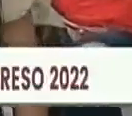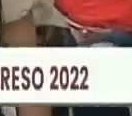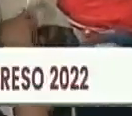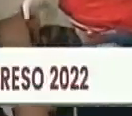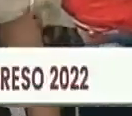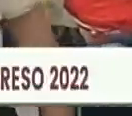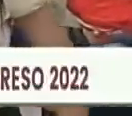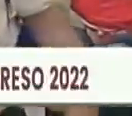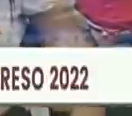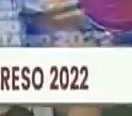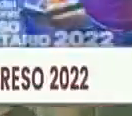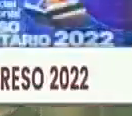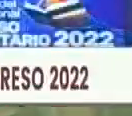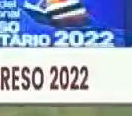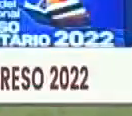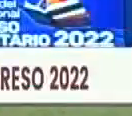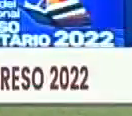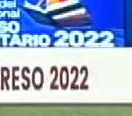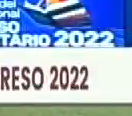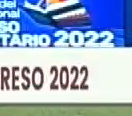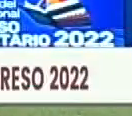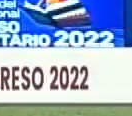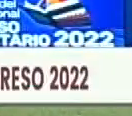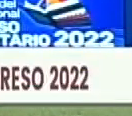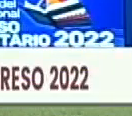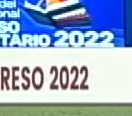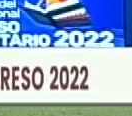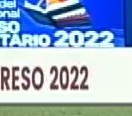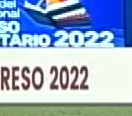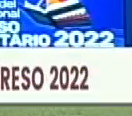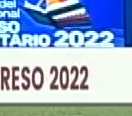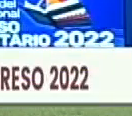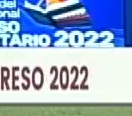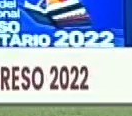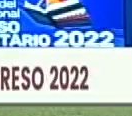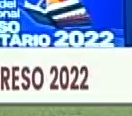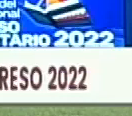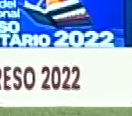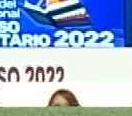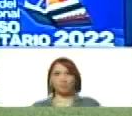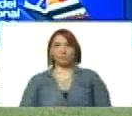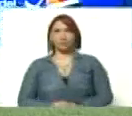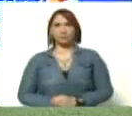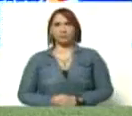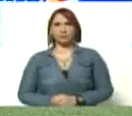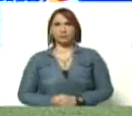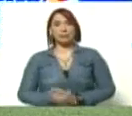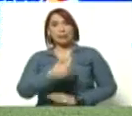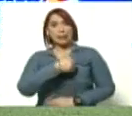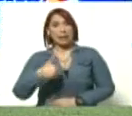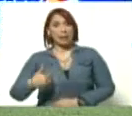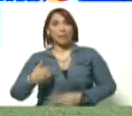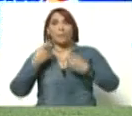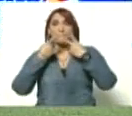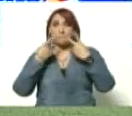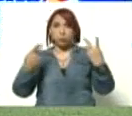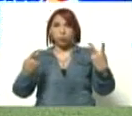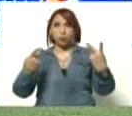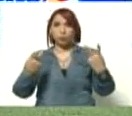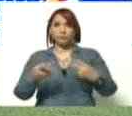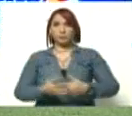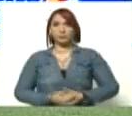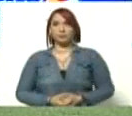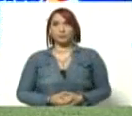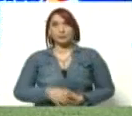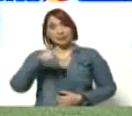Bueno, estamos aquí en este acto tan importante. Hemos dado algunos datos, pero queremos resaltarlo para el país. Para